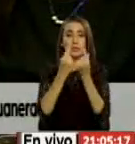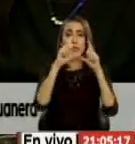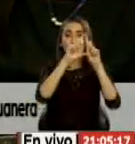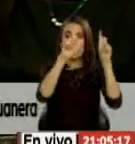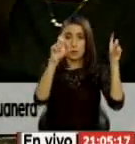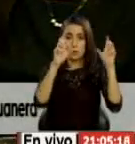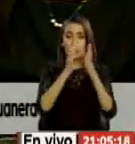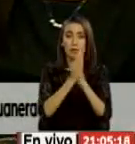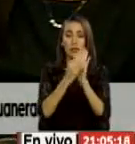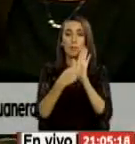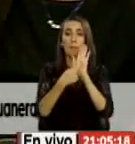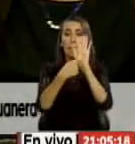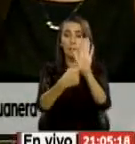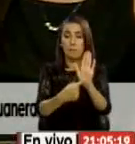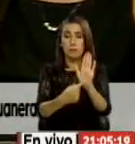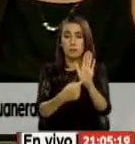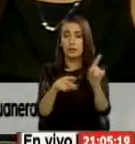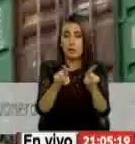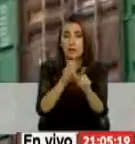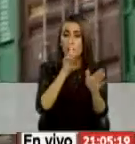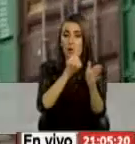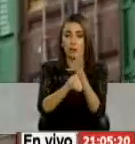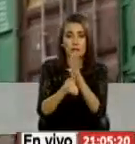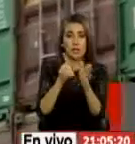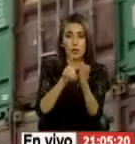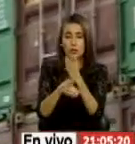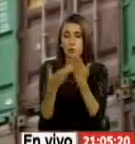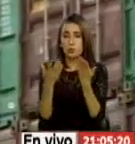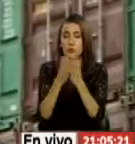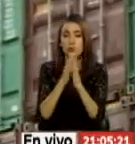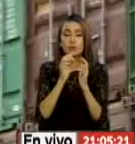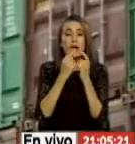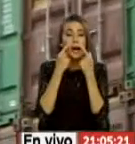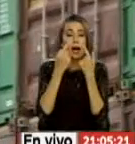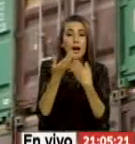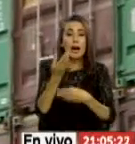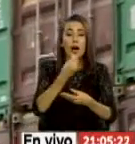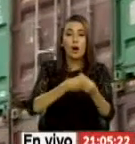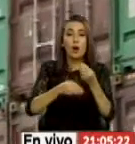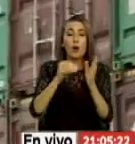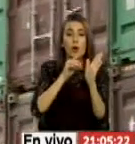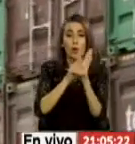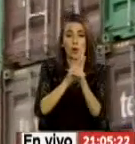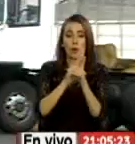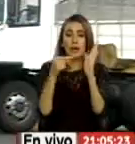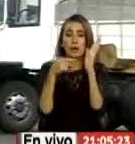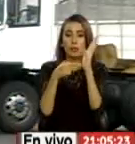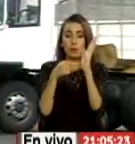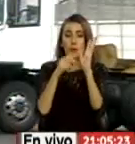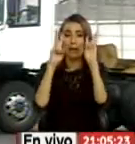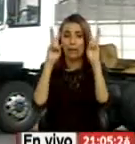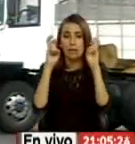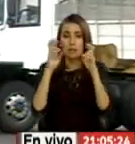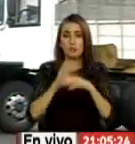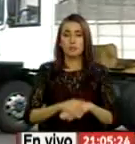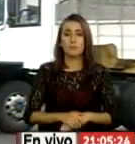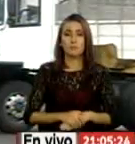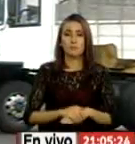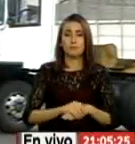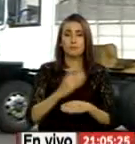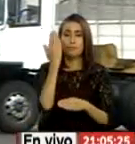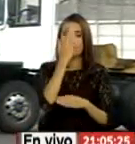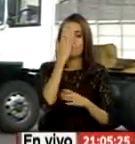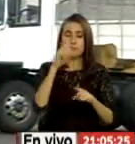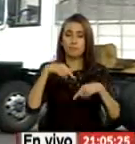empresariales presentarán una acción legal con recurso revocatorio a esta tasa. María Sol